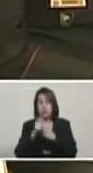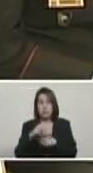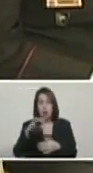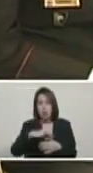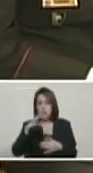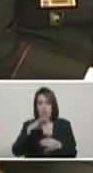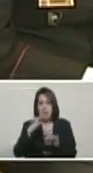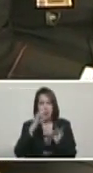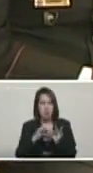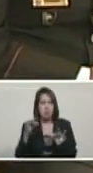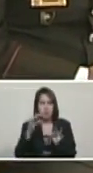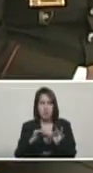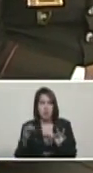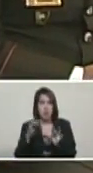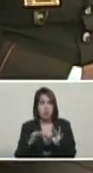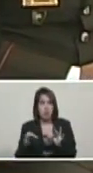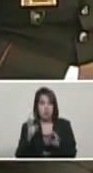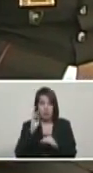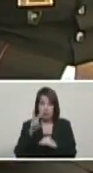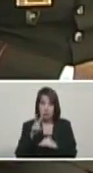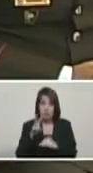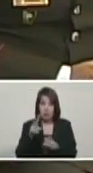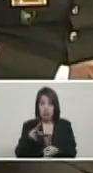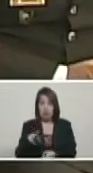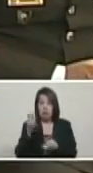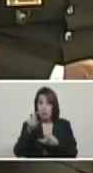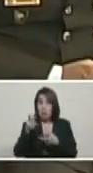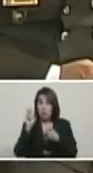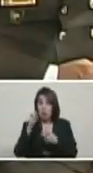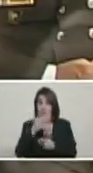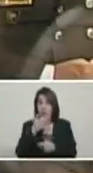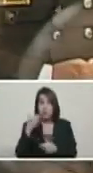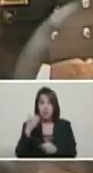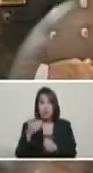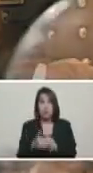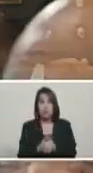Petro. Mire que ahorrar le va muy bien ahorrándolo.